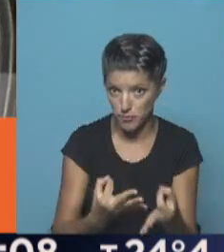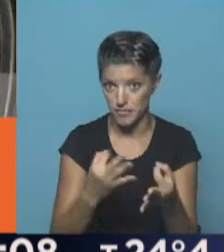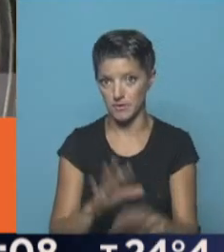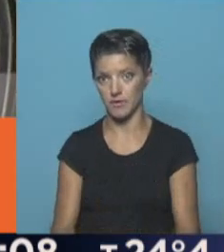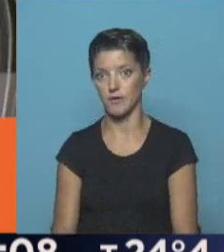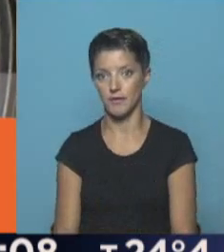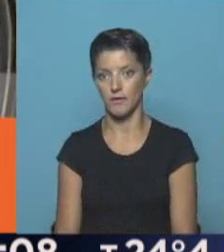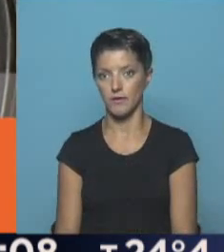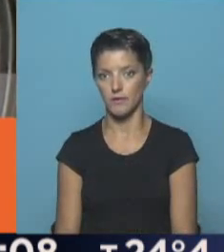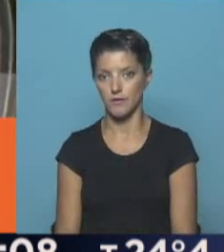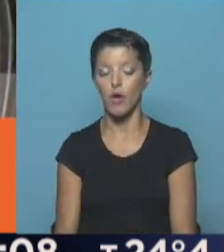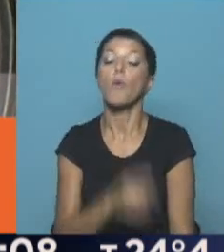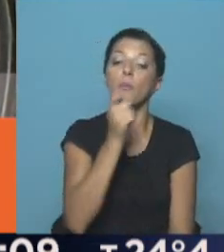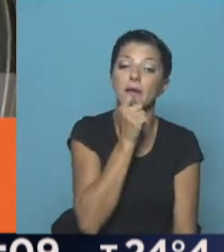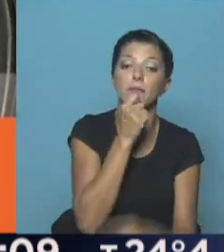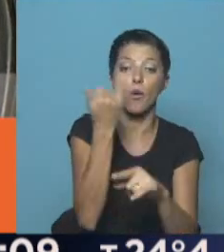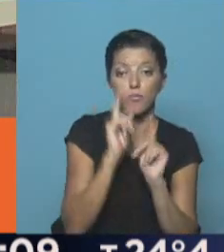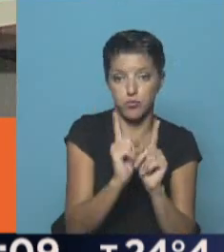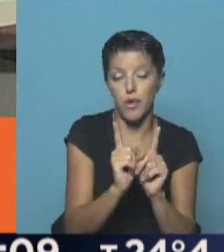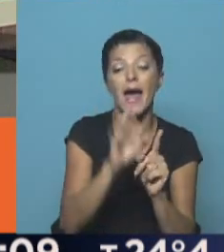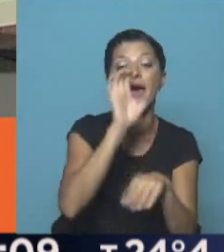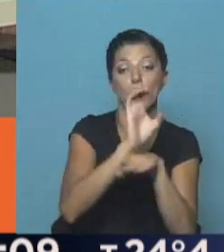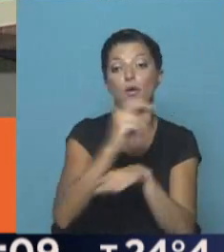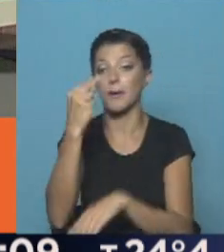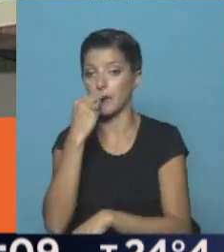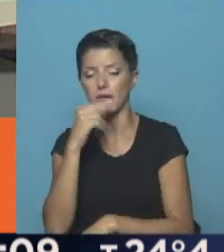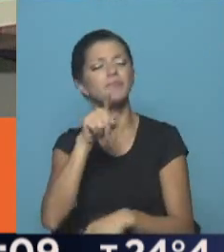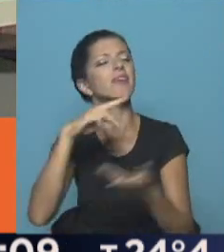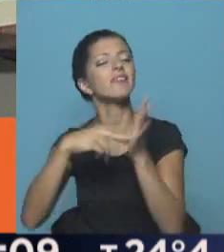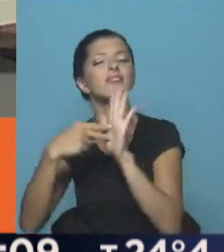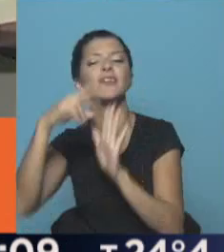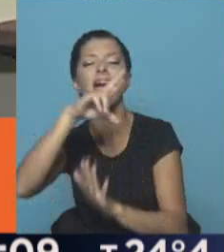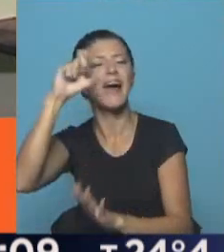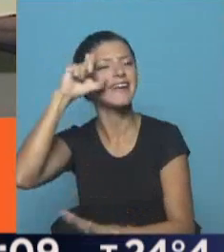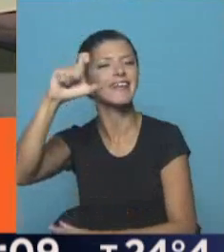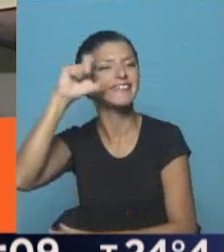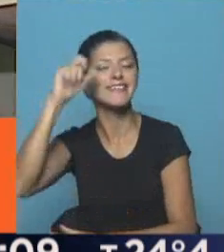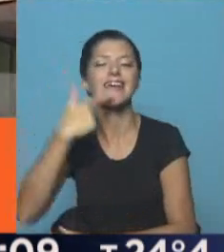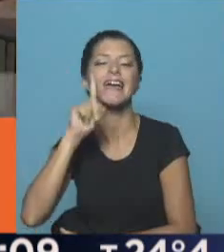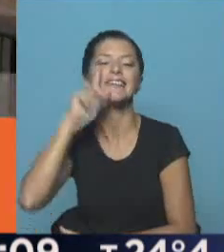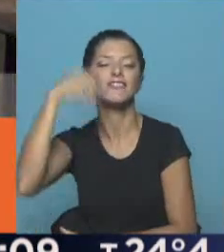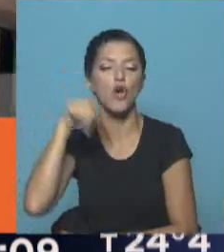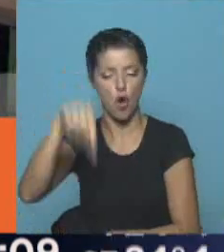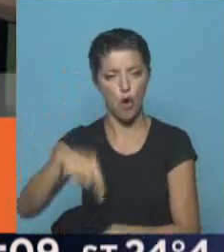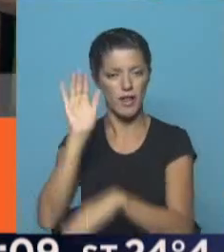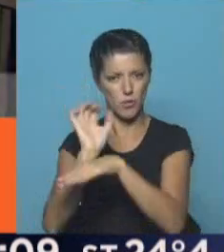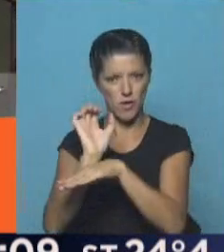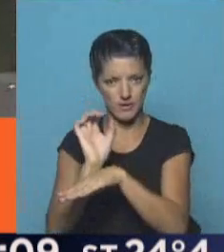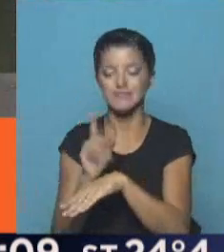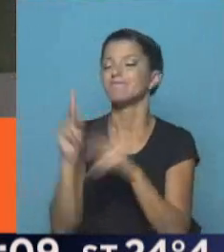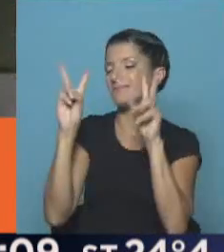como siguen quedando Ecuador y Bolivia. ¿Qué es esto de la recesión en Ecuador? ¿Cómo están las cosas en Ecuador en términos económicos? Están complicadas en